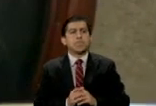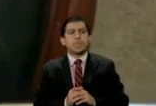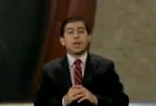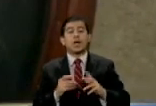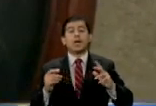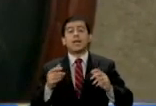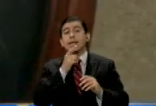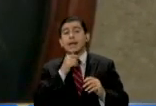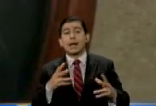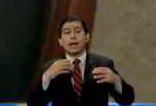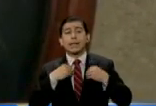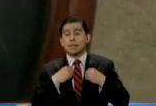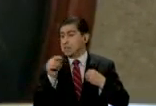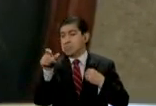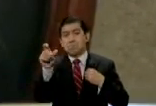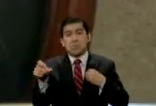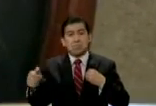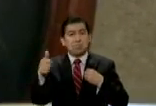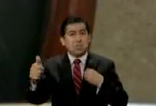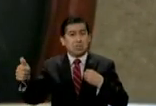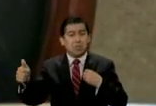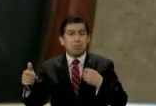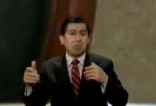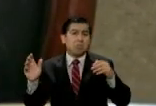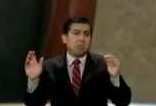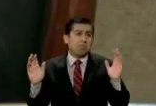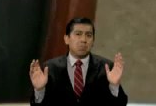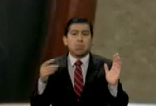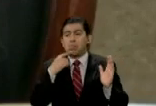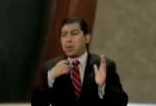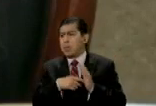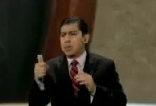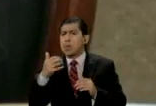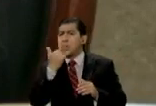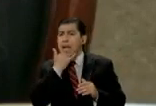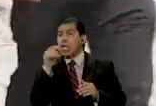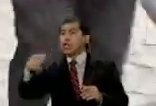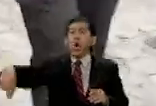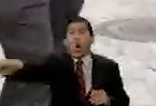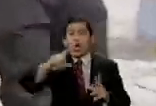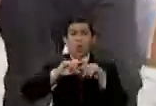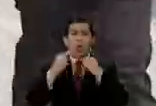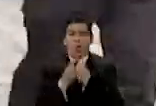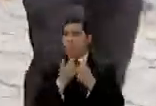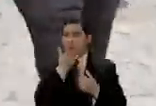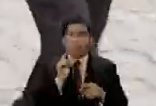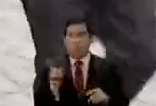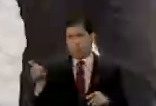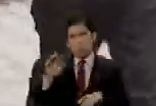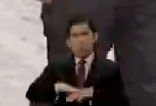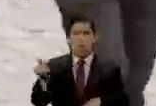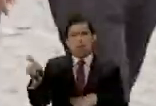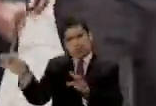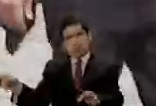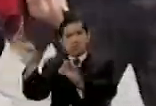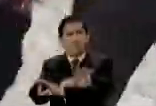una responsabilidad del candidato y su omisión no puede perjudicar a toda una lista. El candidato a la presidencia, Andrés